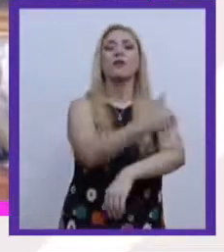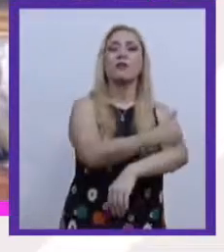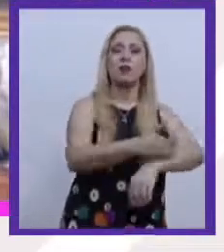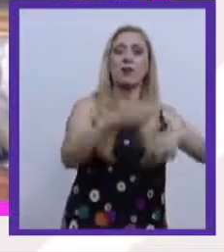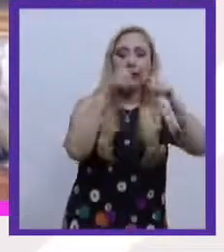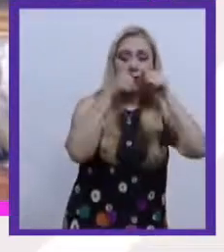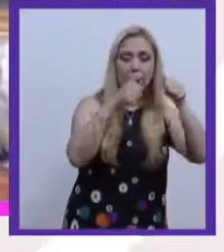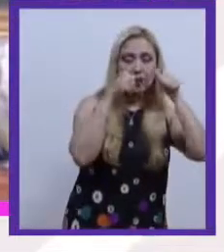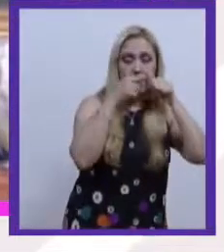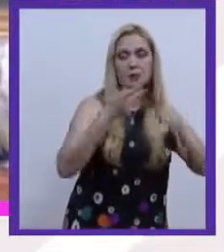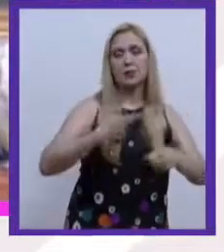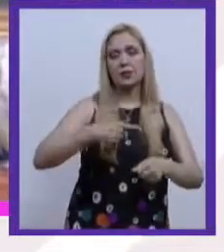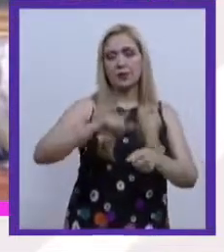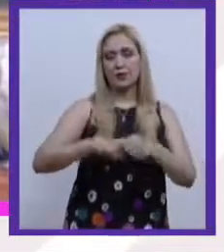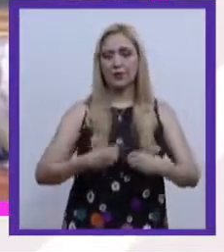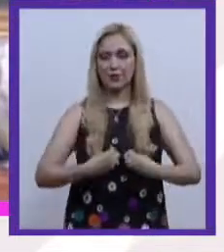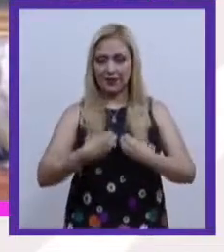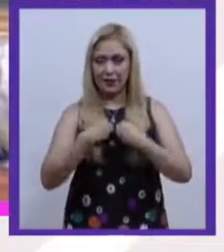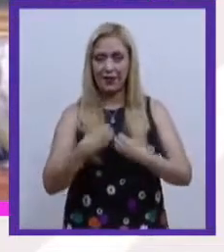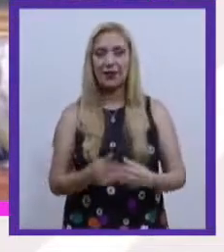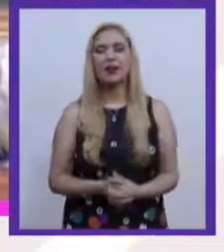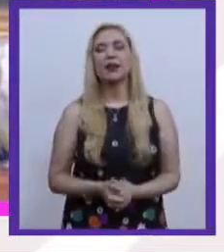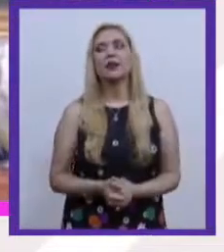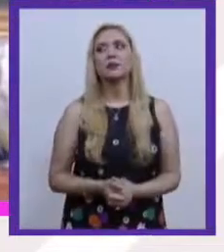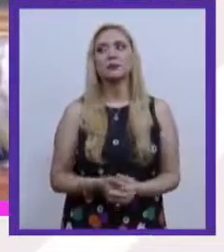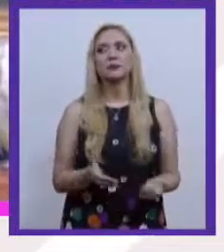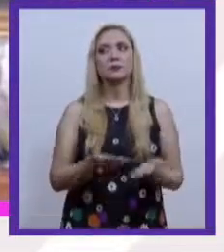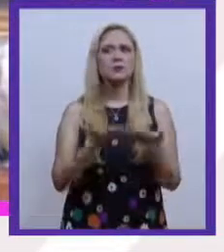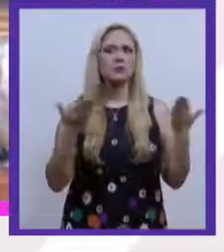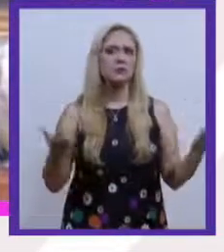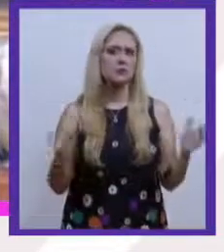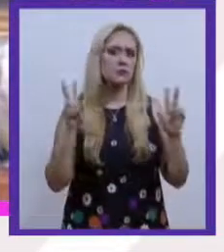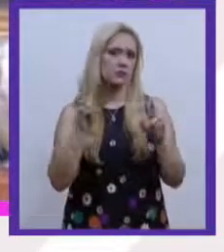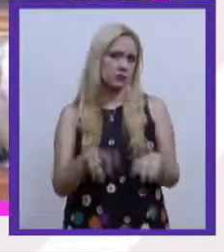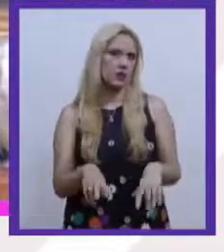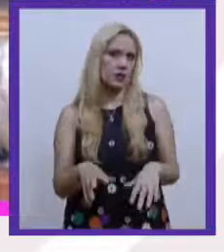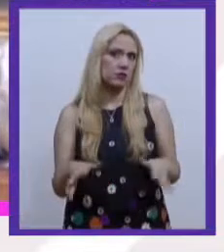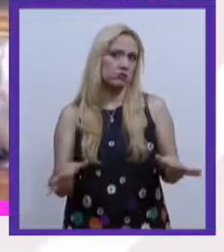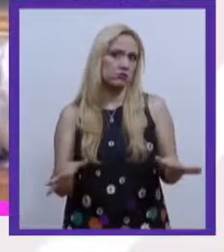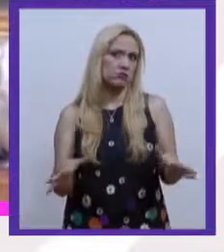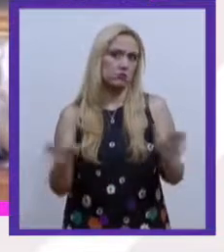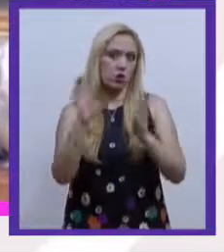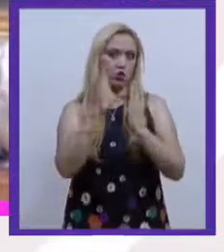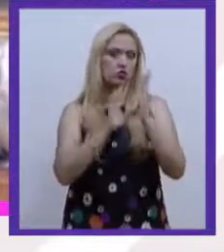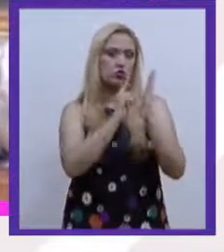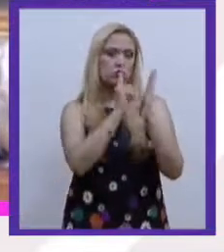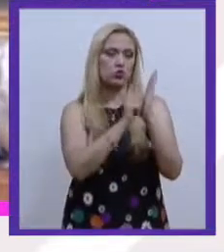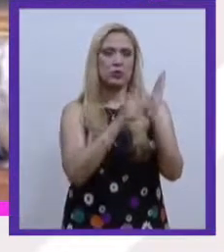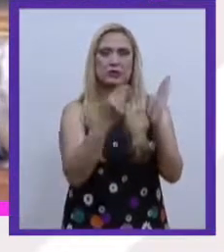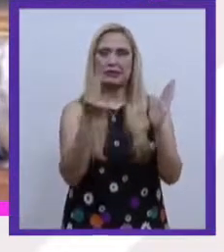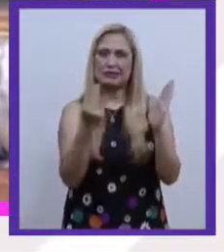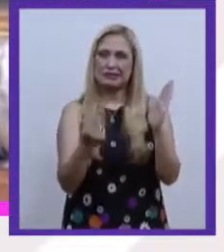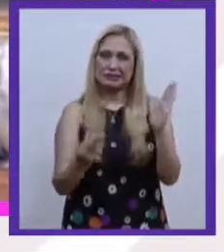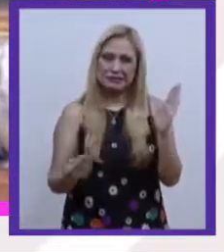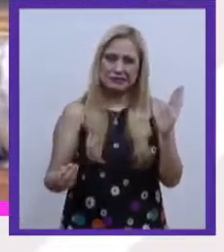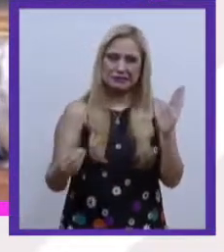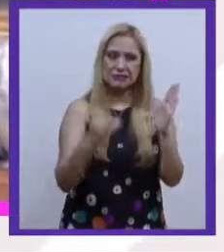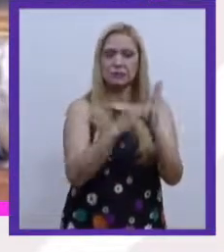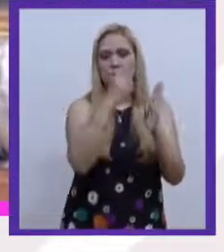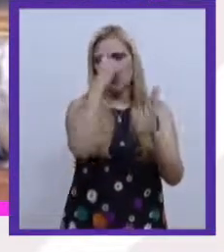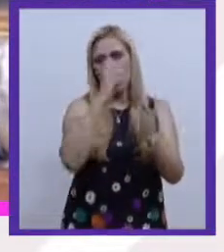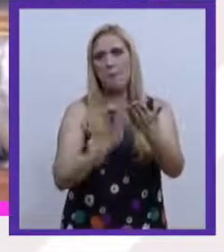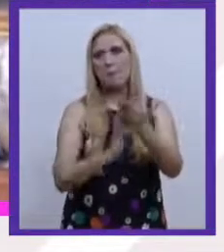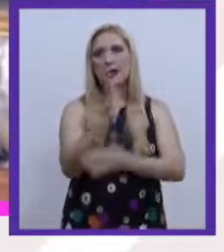familiar y personal. Y pues estábamos platicando sobre esta importantísima reforma constitucional que hace falta que pase en el